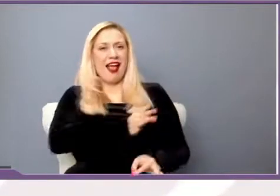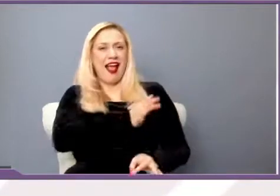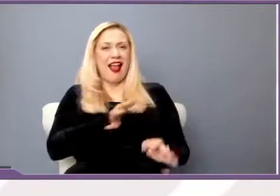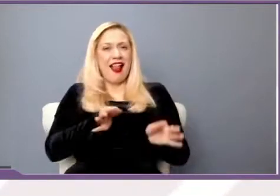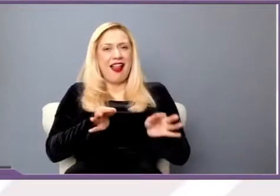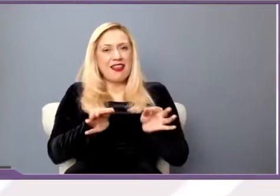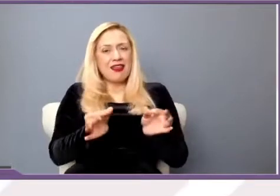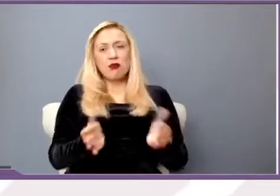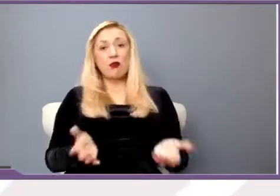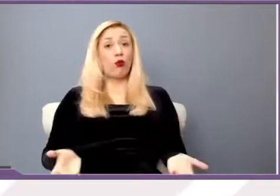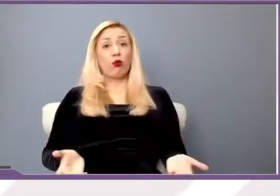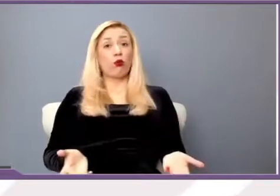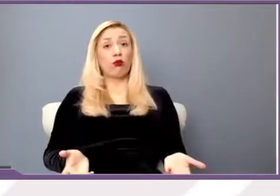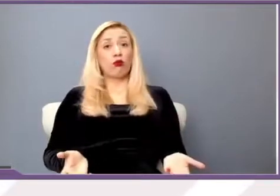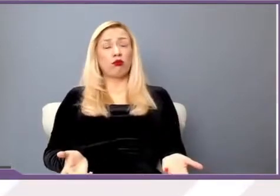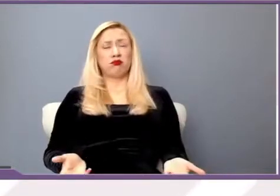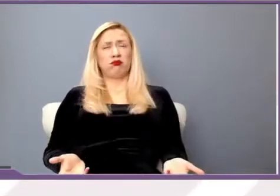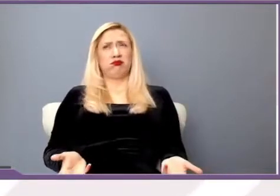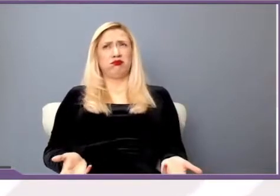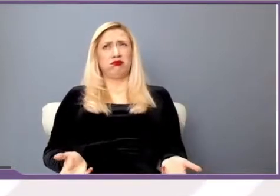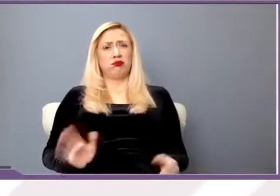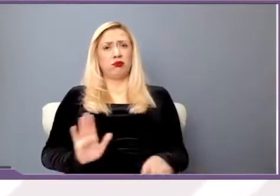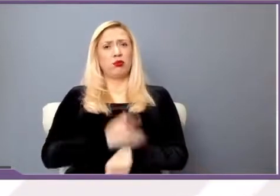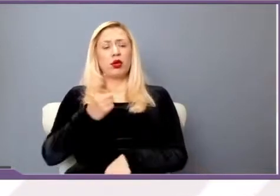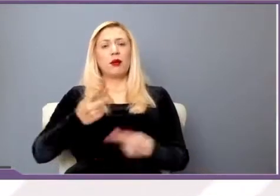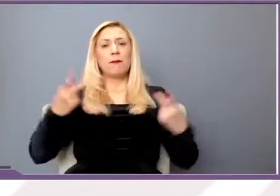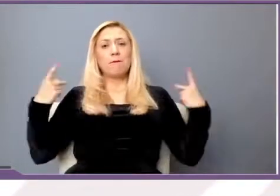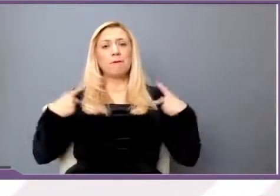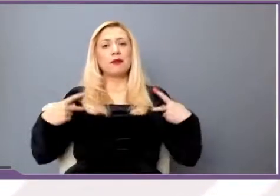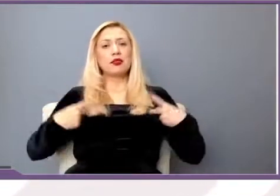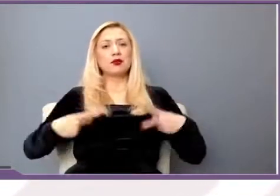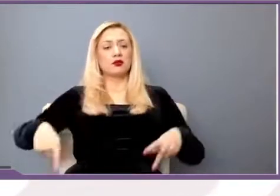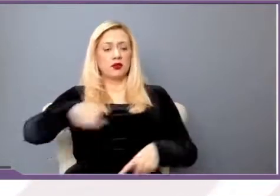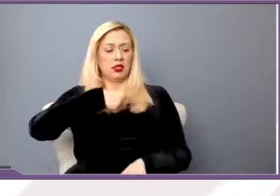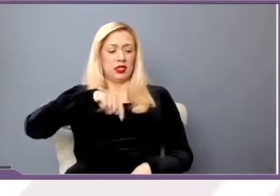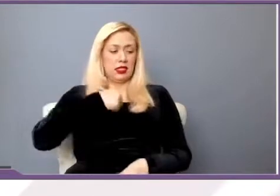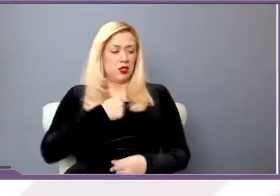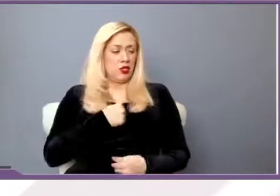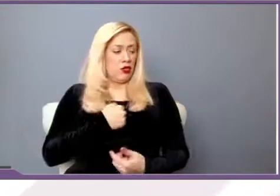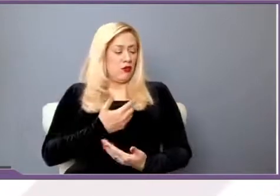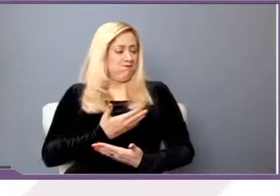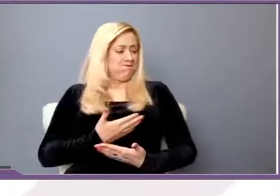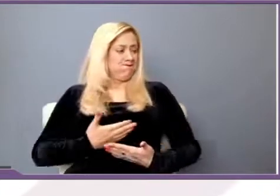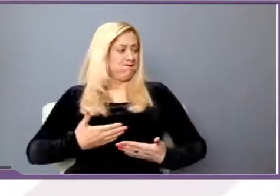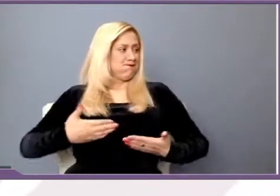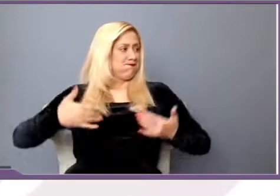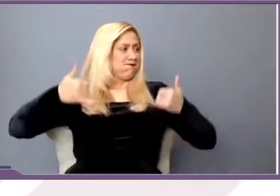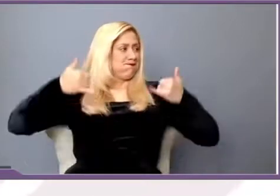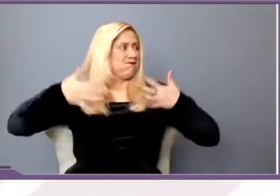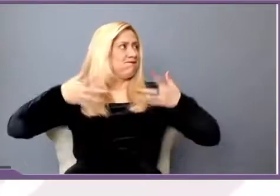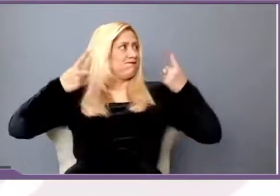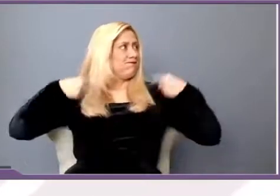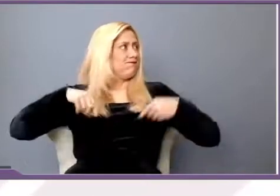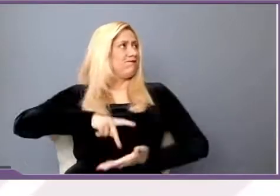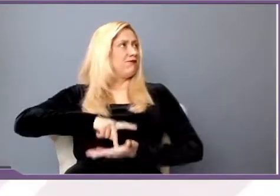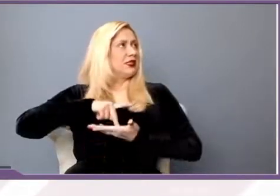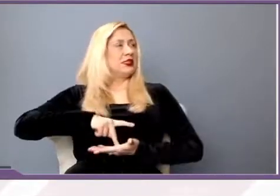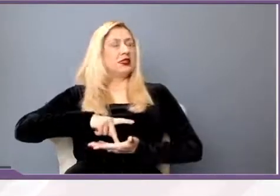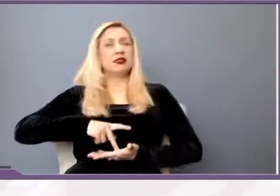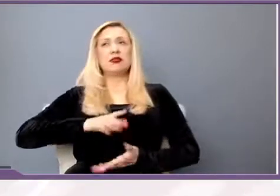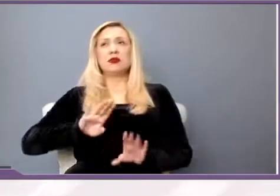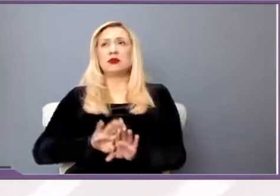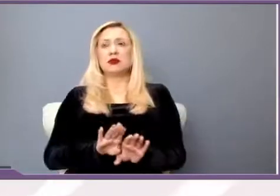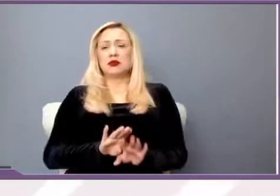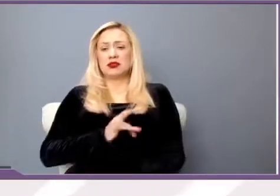está mirando a las propias personas que se viven con esta condición. Y esa mirada, por supuesto, no es una